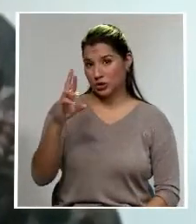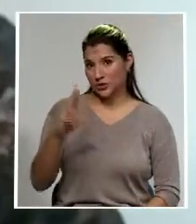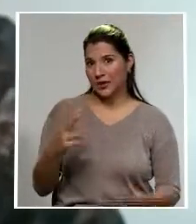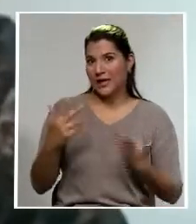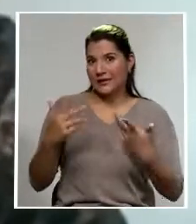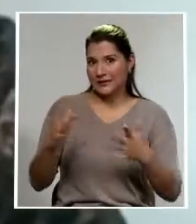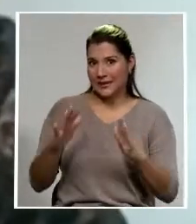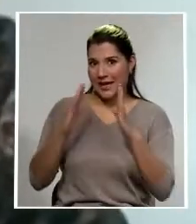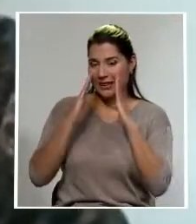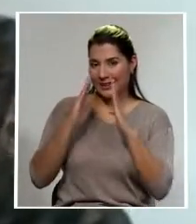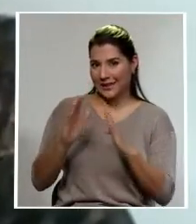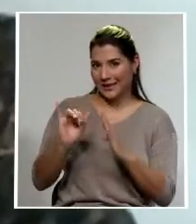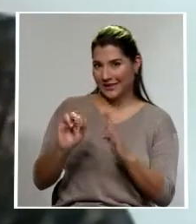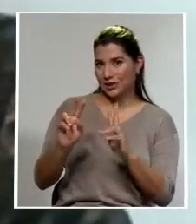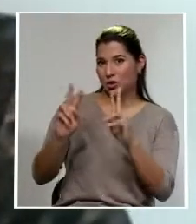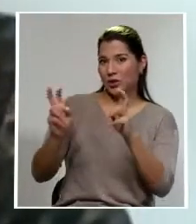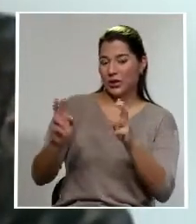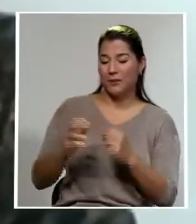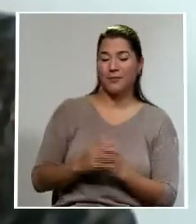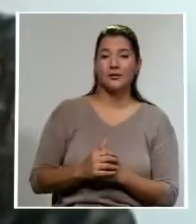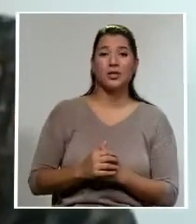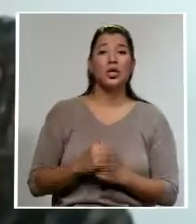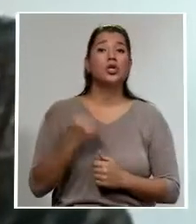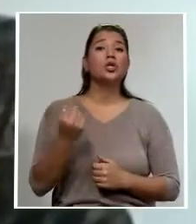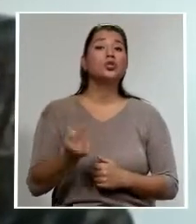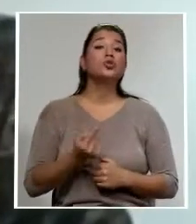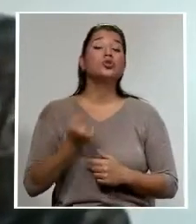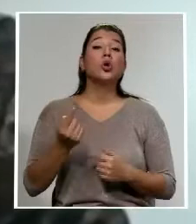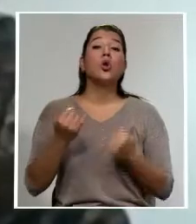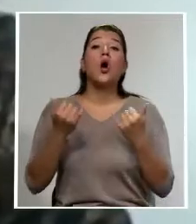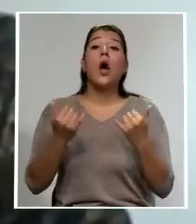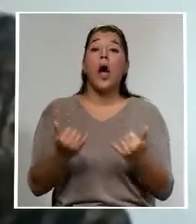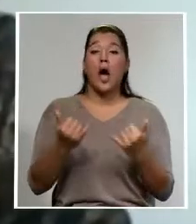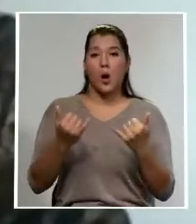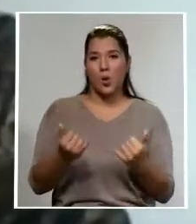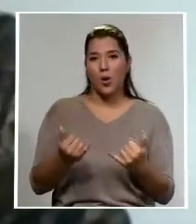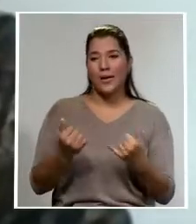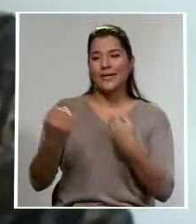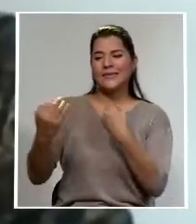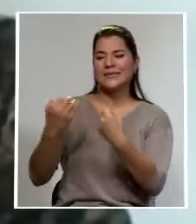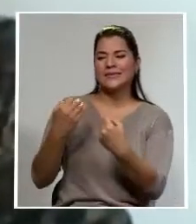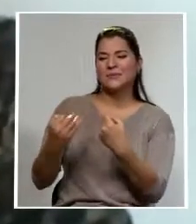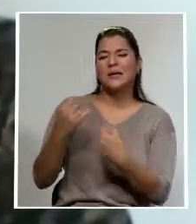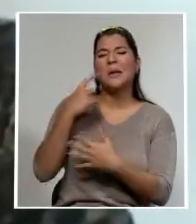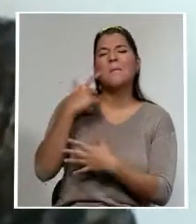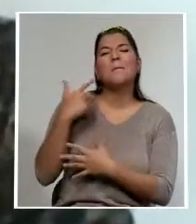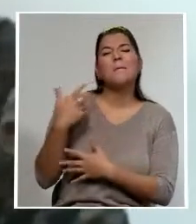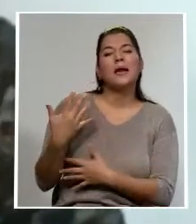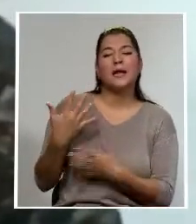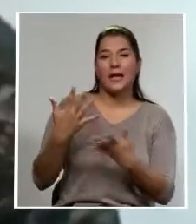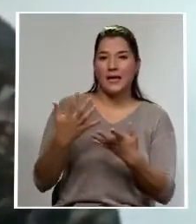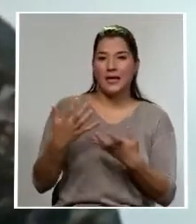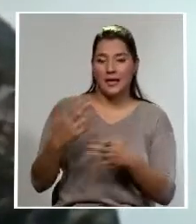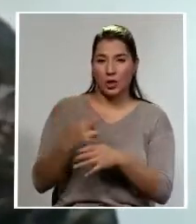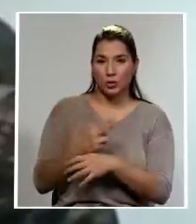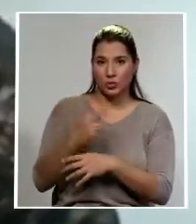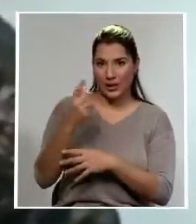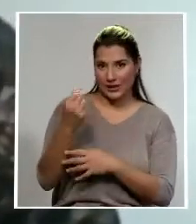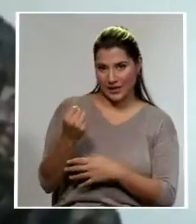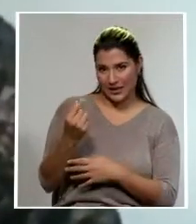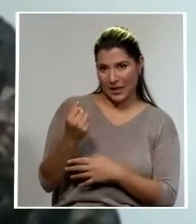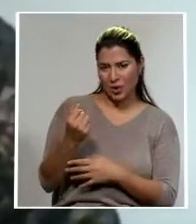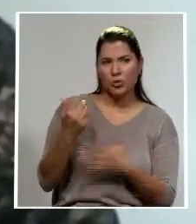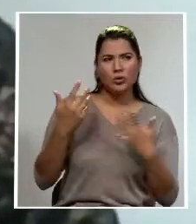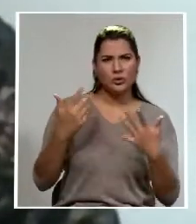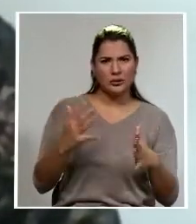bursátiles, sencillamente es la distinción para qué van a ser usados esos fondos, que a nivel mundial incluso es como un boom que viene